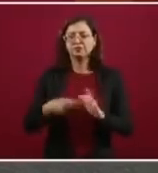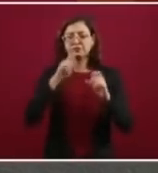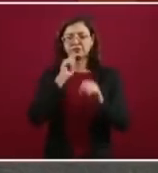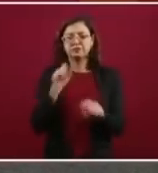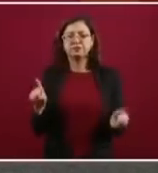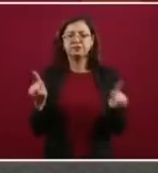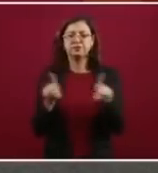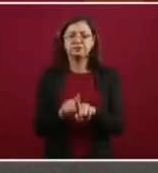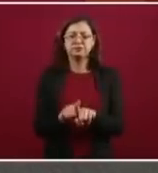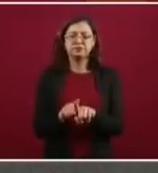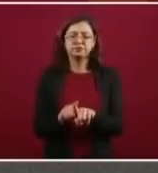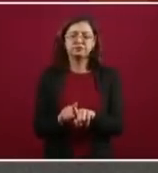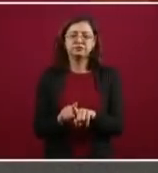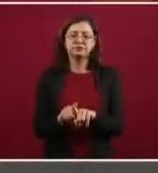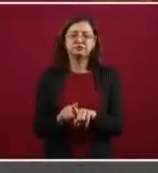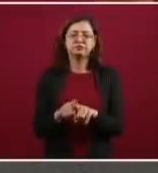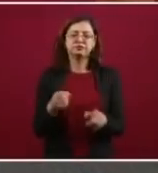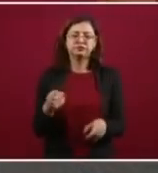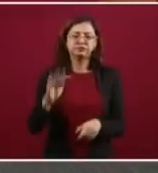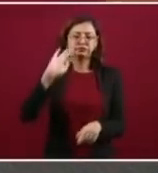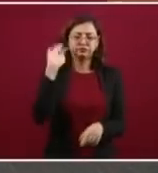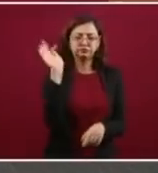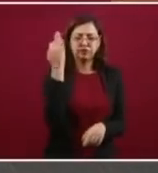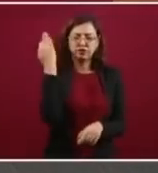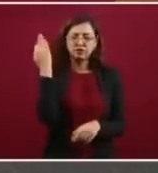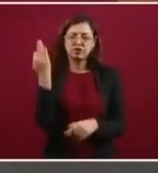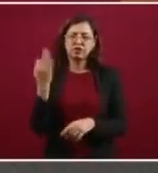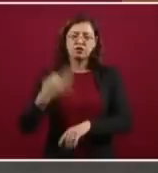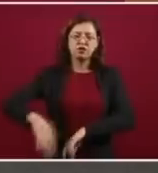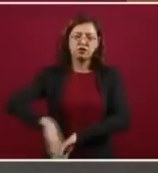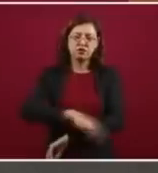como la Facultad de Arquitectura